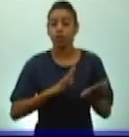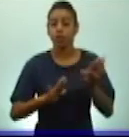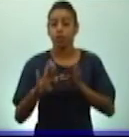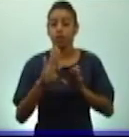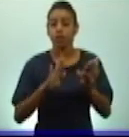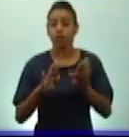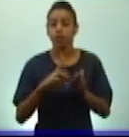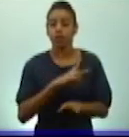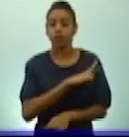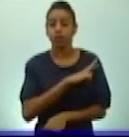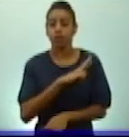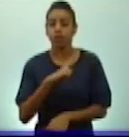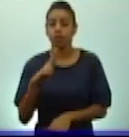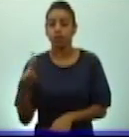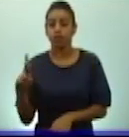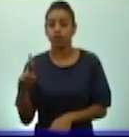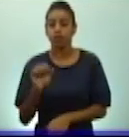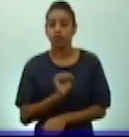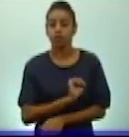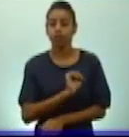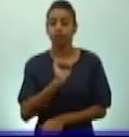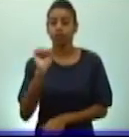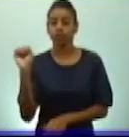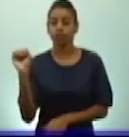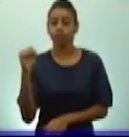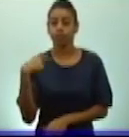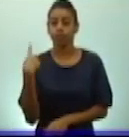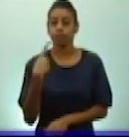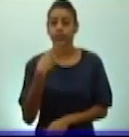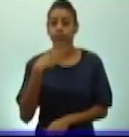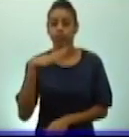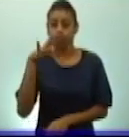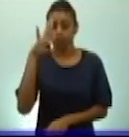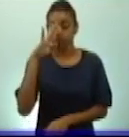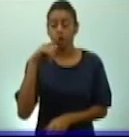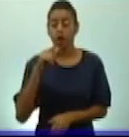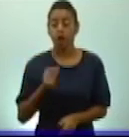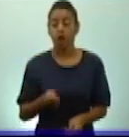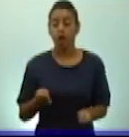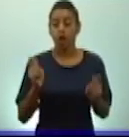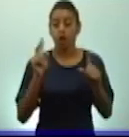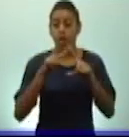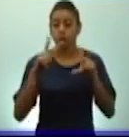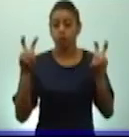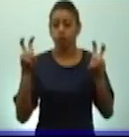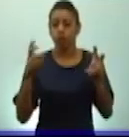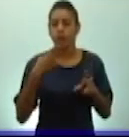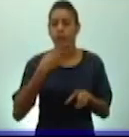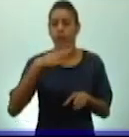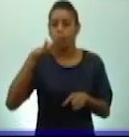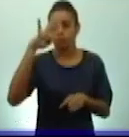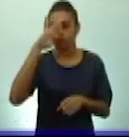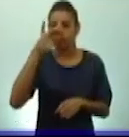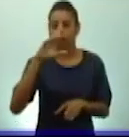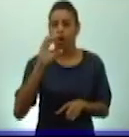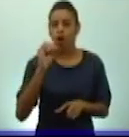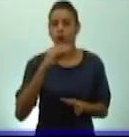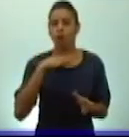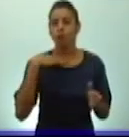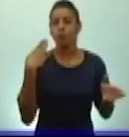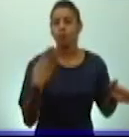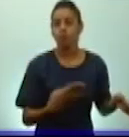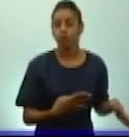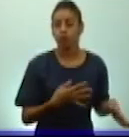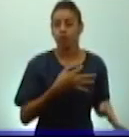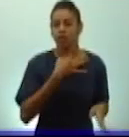conquista y la independencia alcanzada, la consigna de patria o muerte. ¿Sería este solo el ejemplo